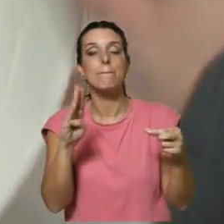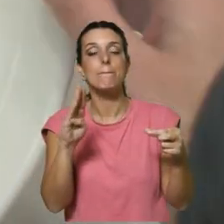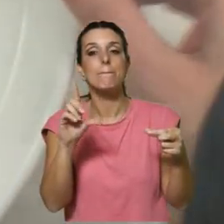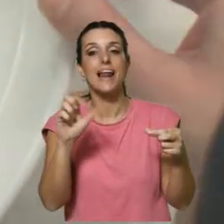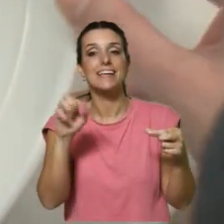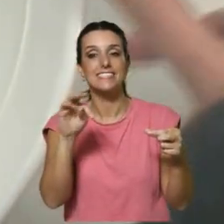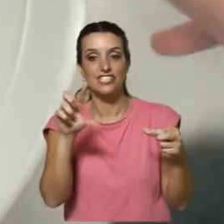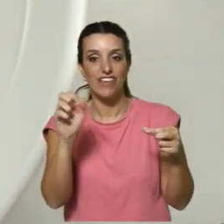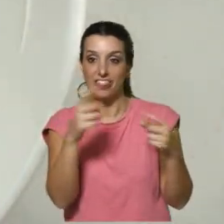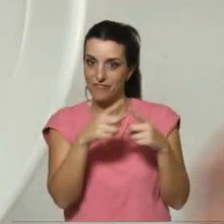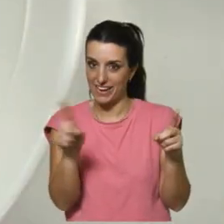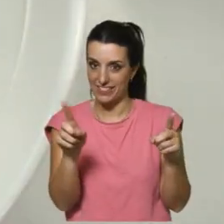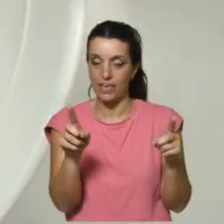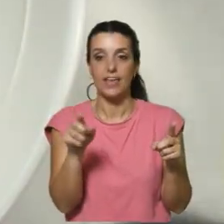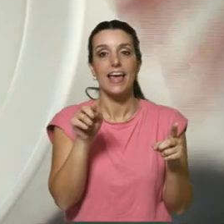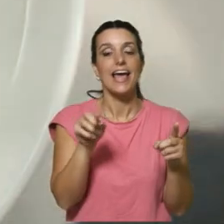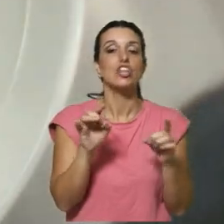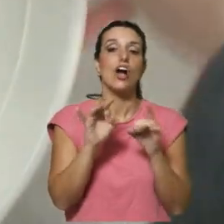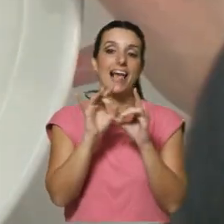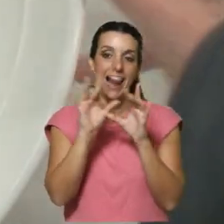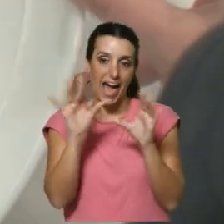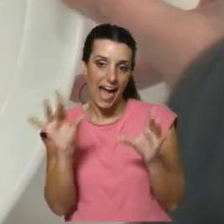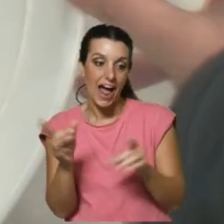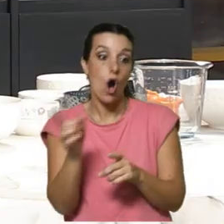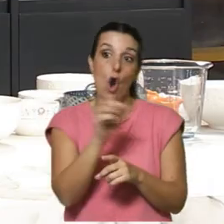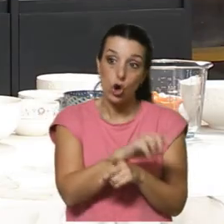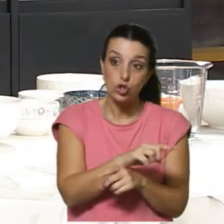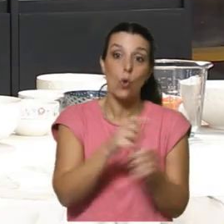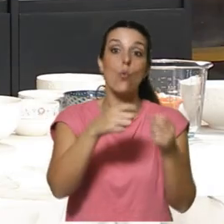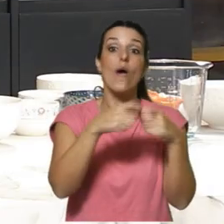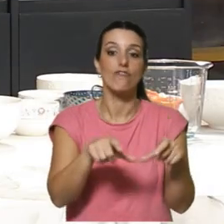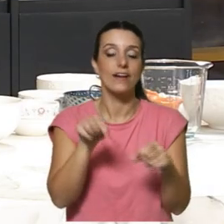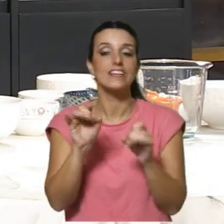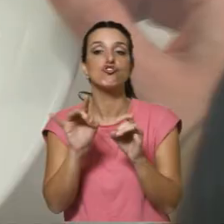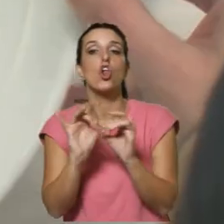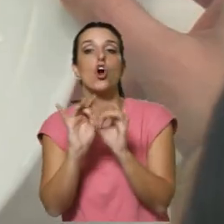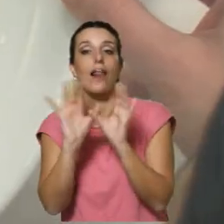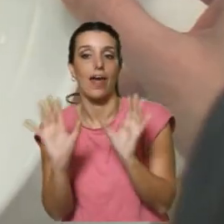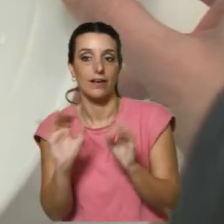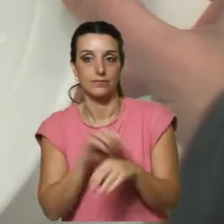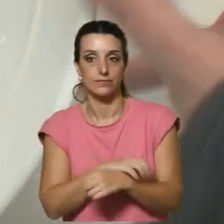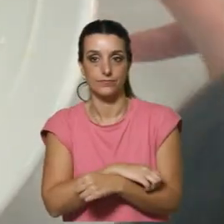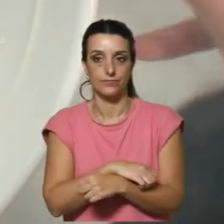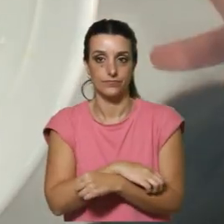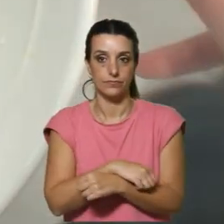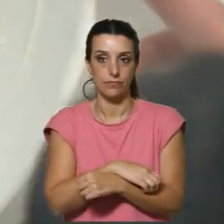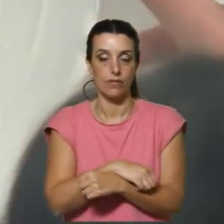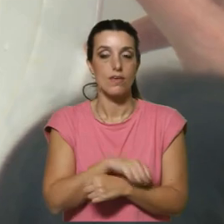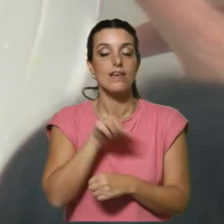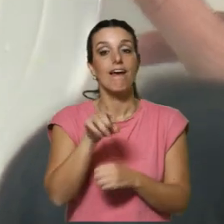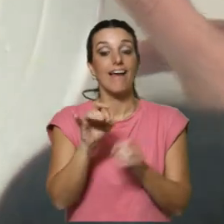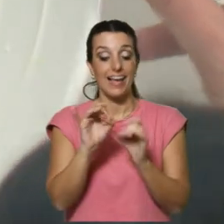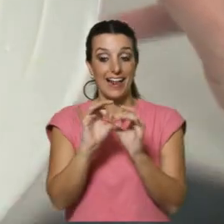sostenida. Y aparte se hace con clara de huevo y no con el huevo entero. Vas mezclando bien. Vos sabés que la